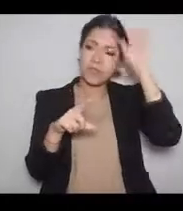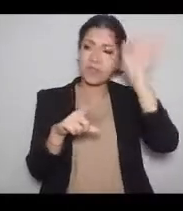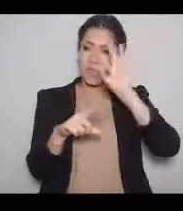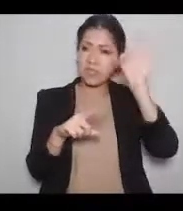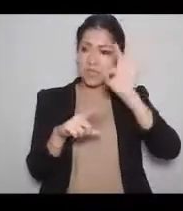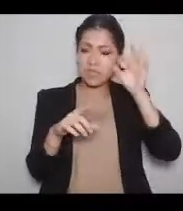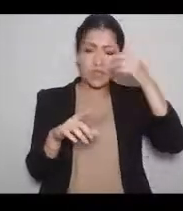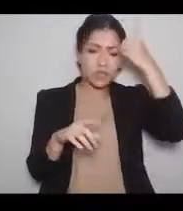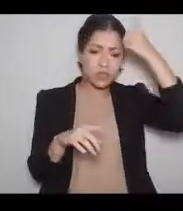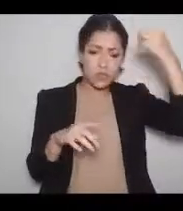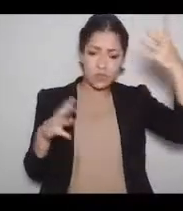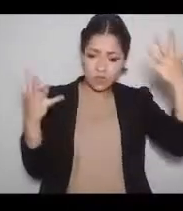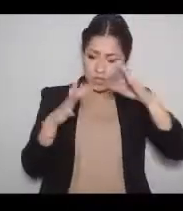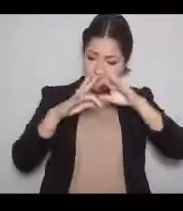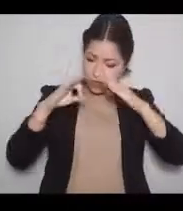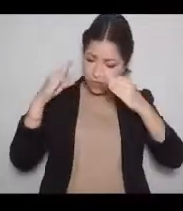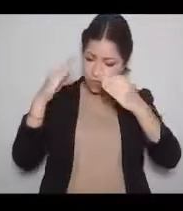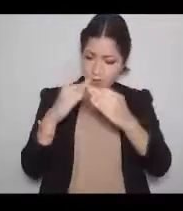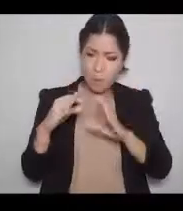Pero eso tampoco funcionó.